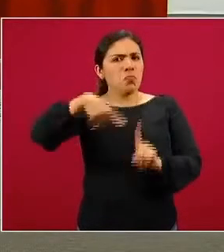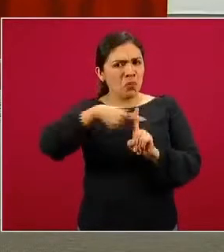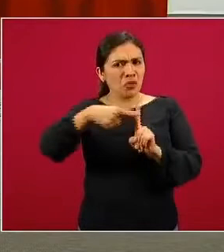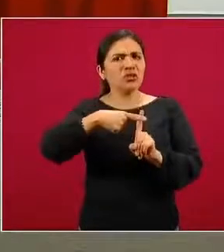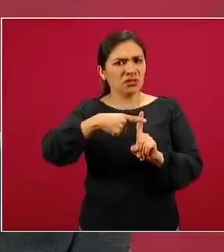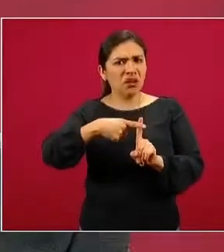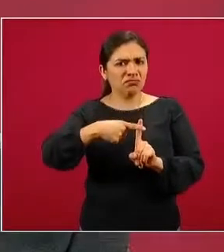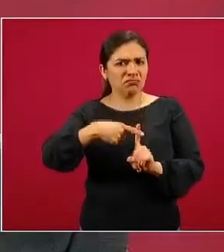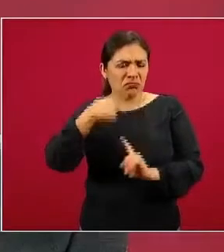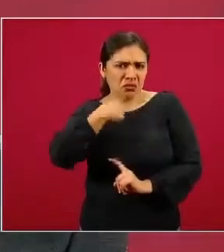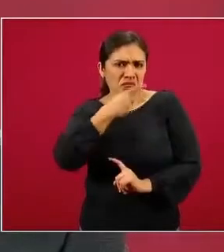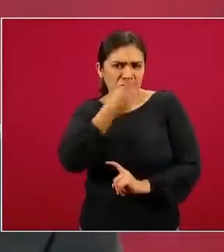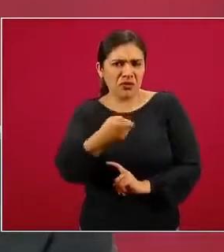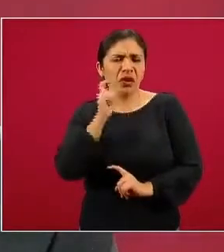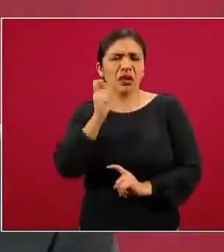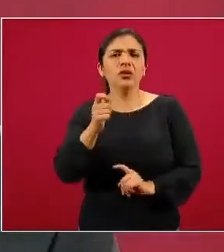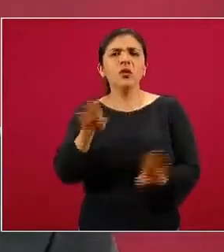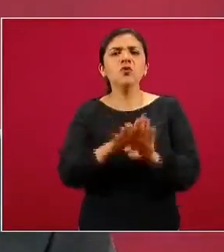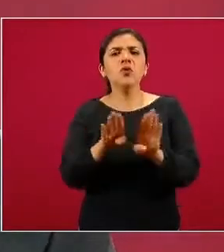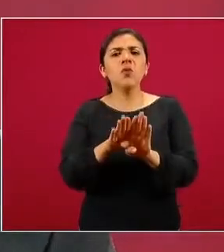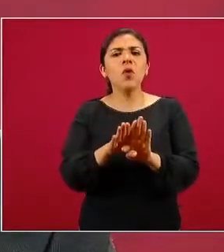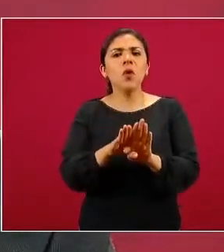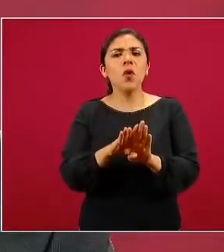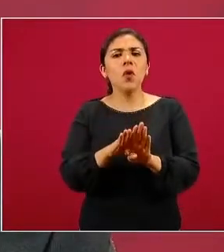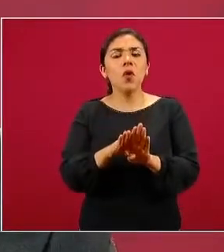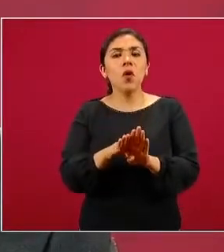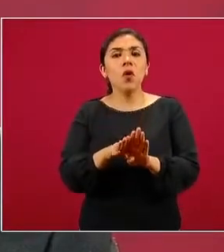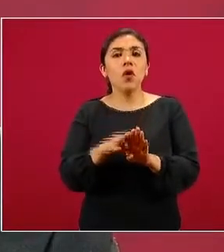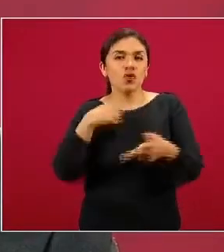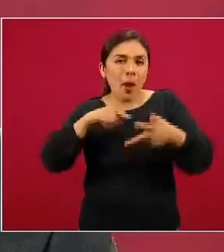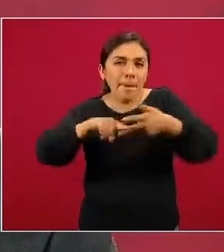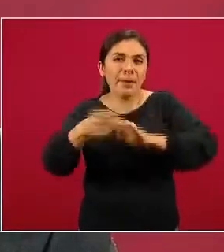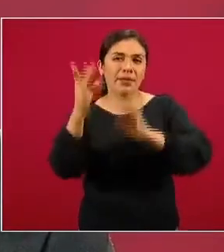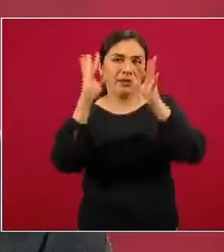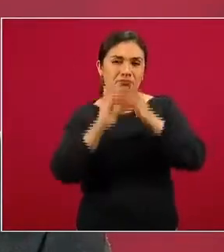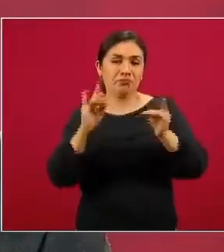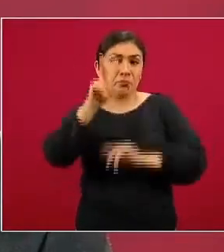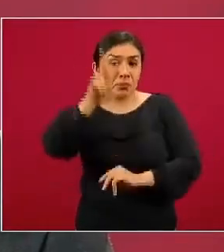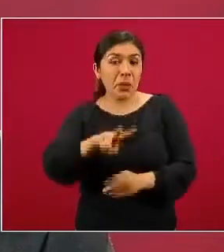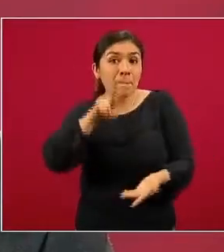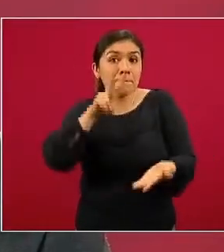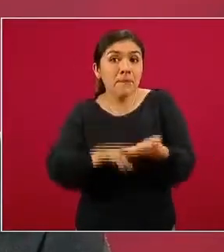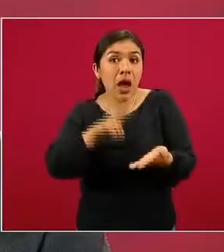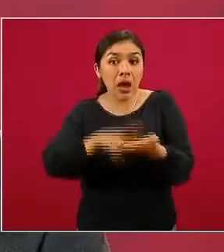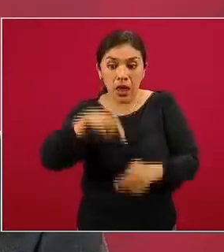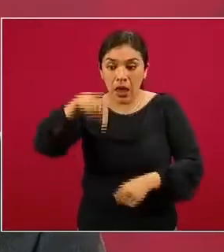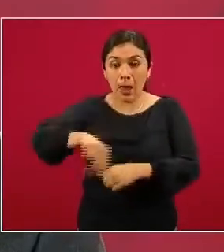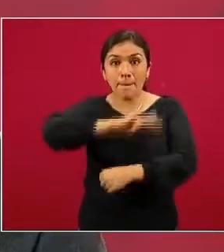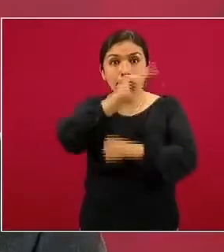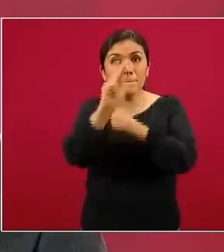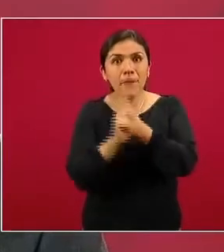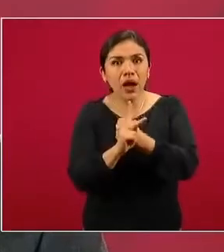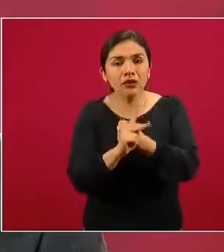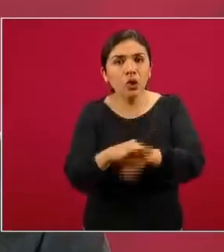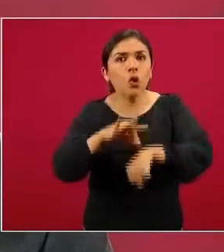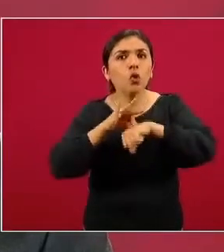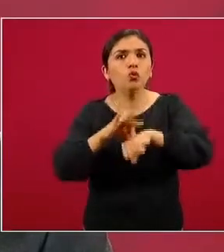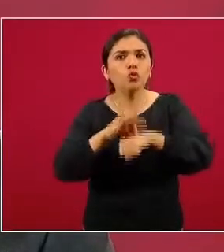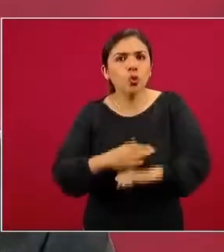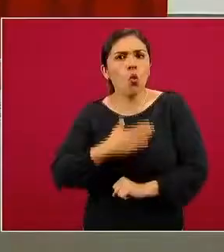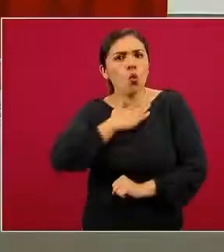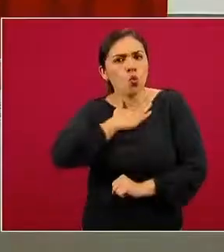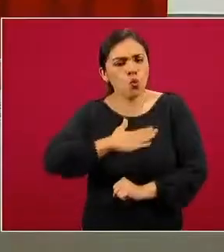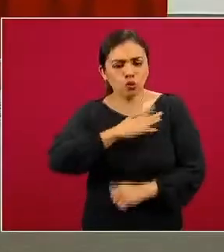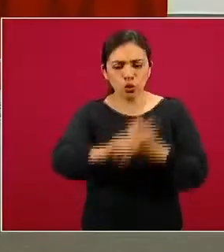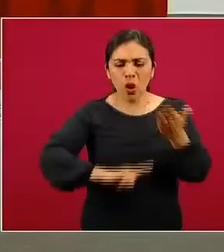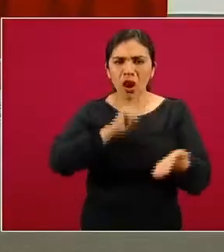como lo dije en la apertura de la presentación, que es muy valioso tener un país que vive en una democracia, que